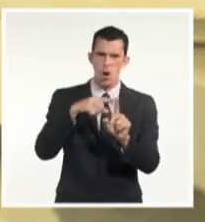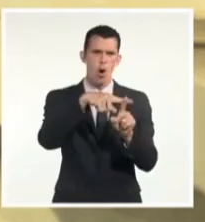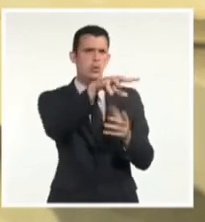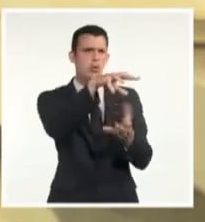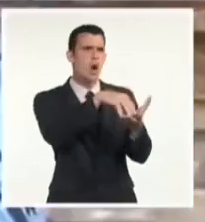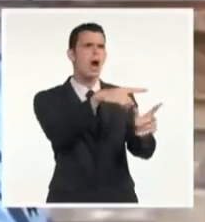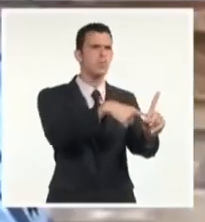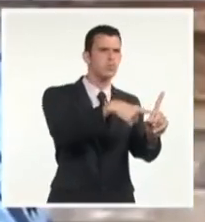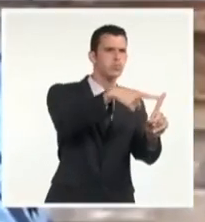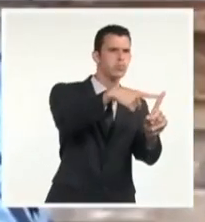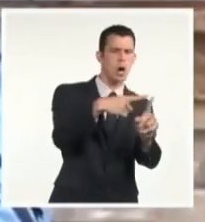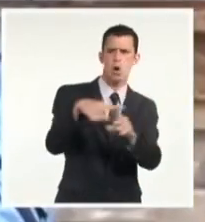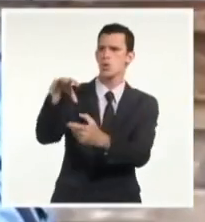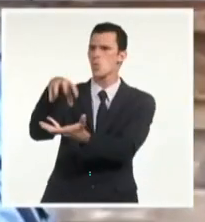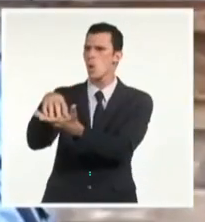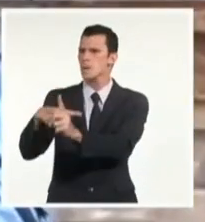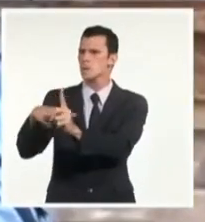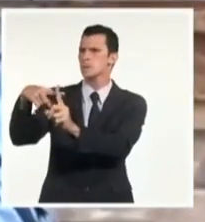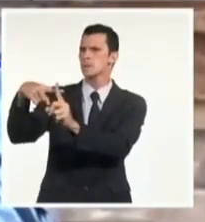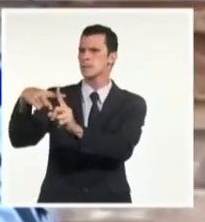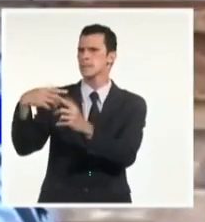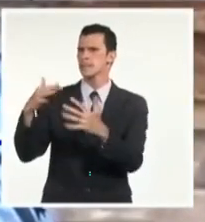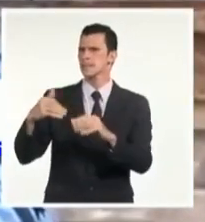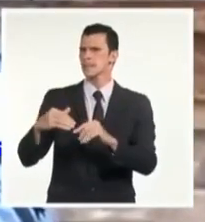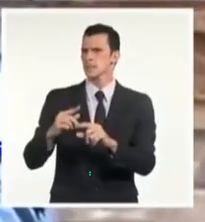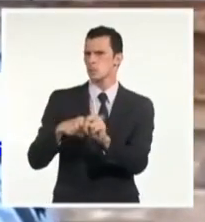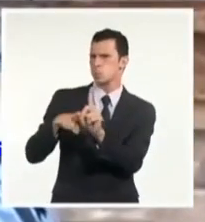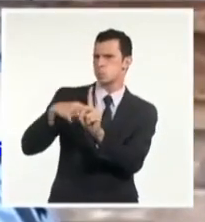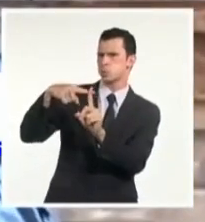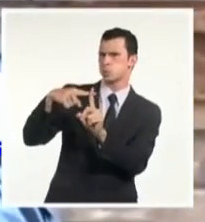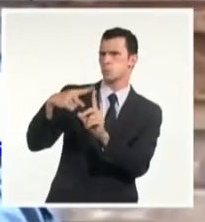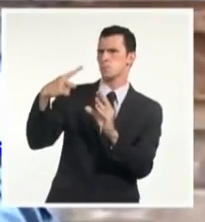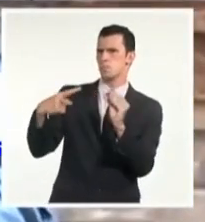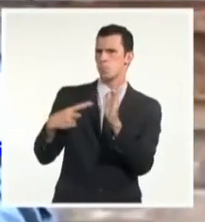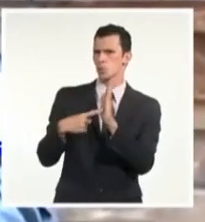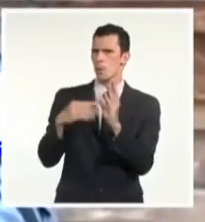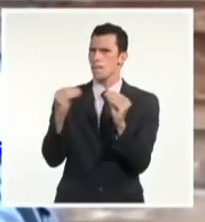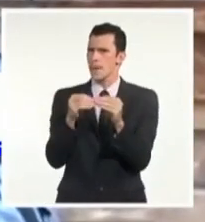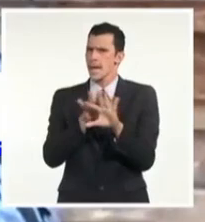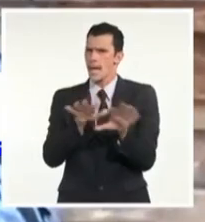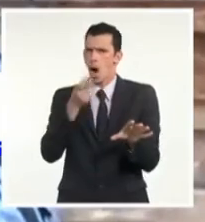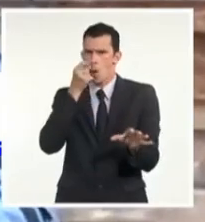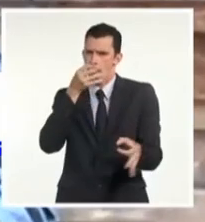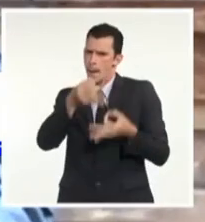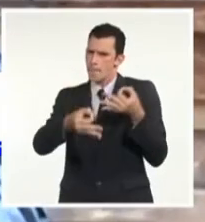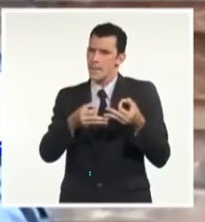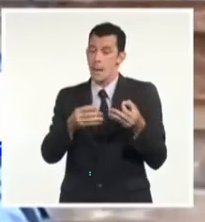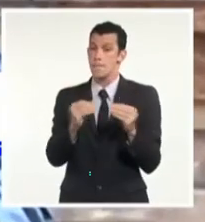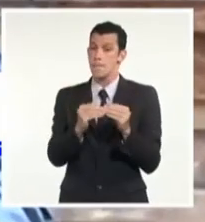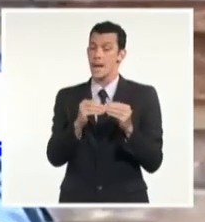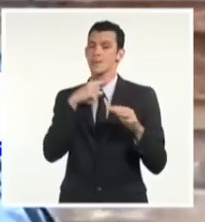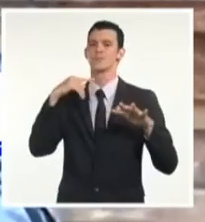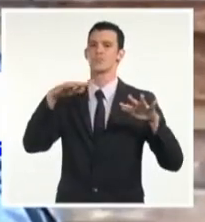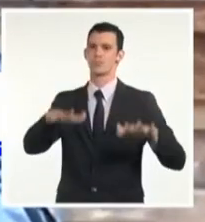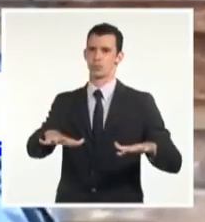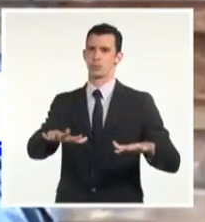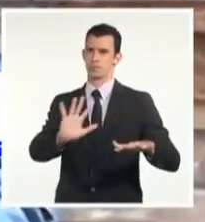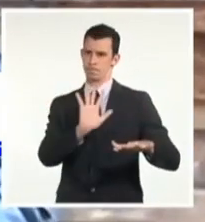turbina. Hubo que intervenir las chumaceras de la turbina y trabajar sobre